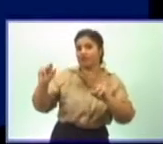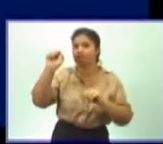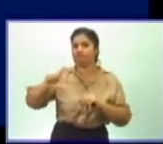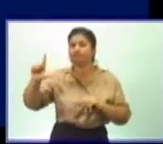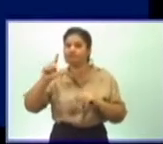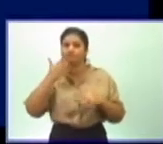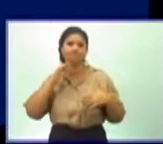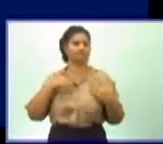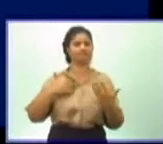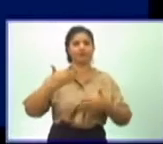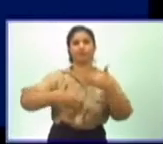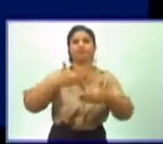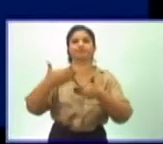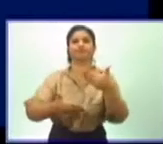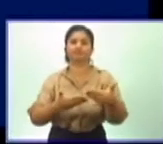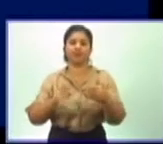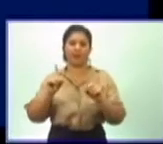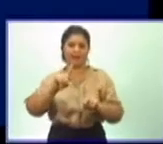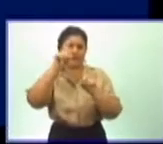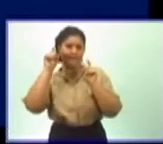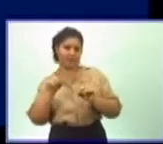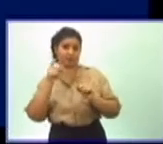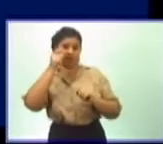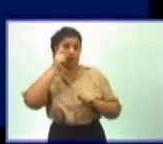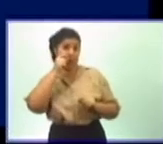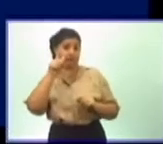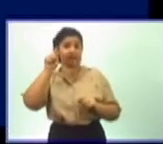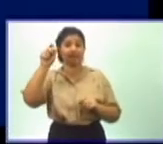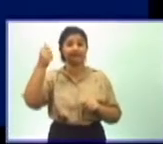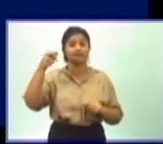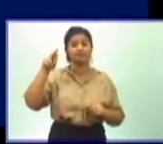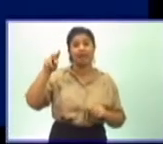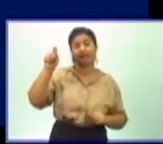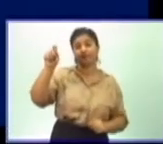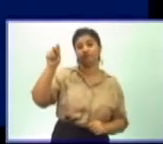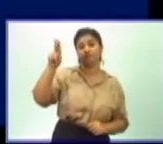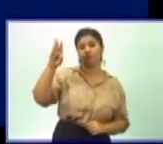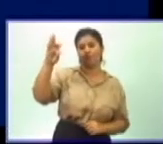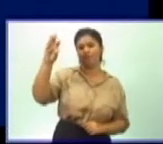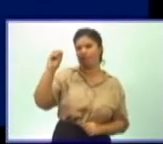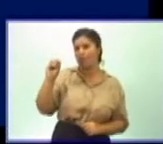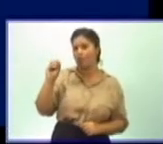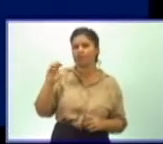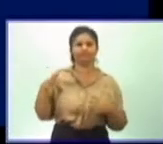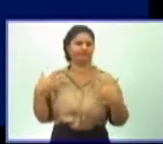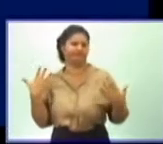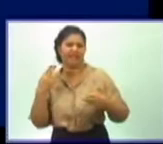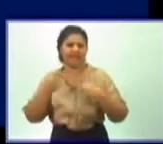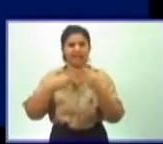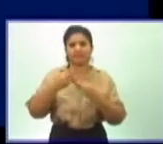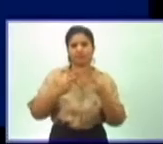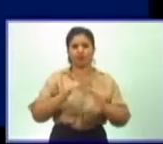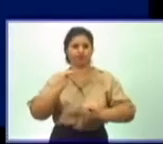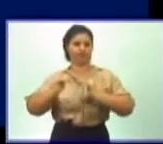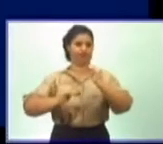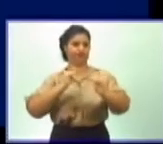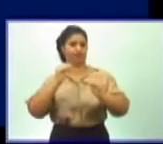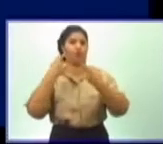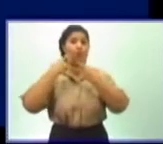utilizaron muchas personas en esta época para ascender en la escala social? La falsa